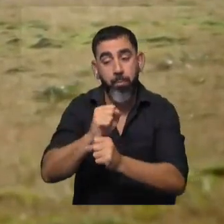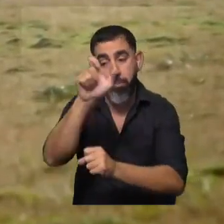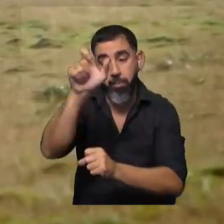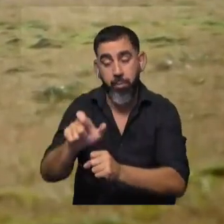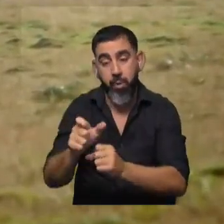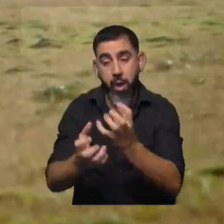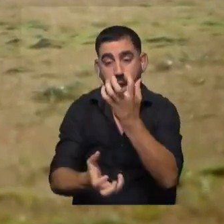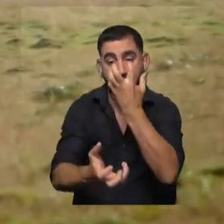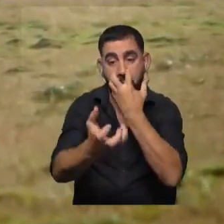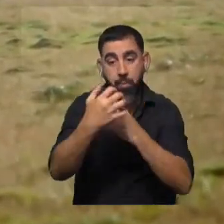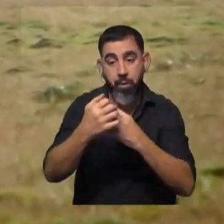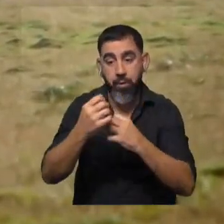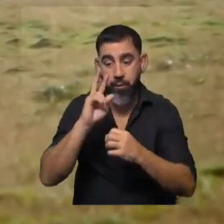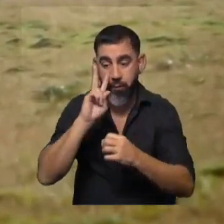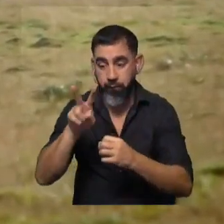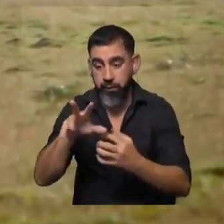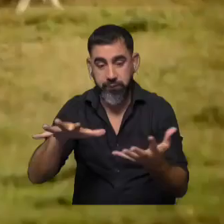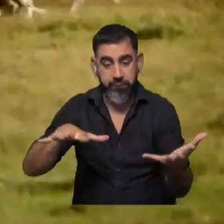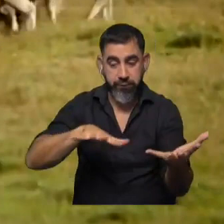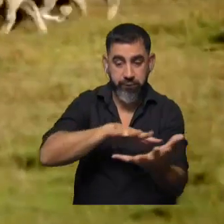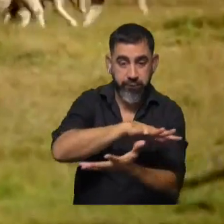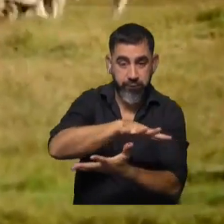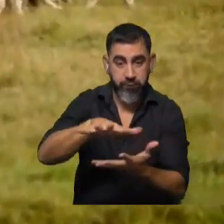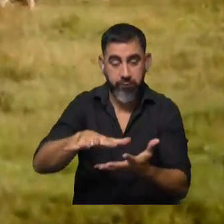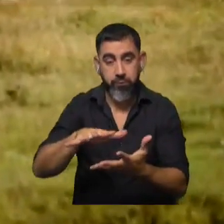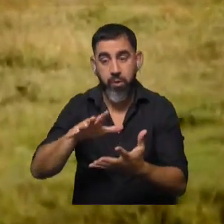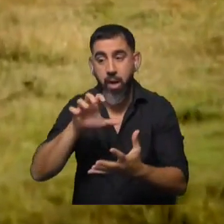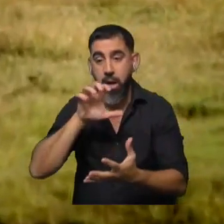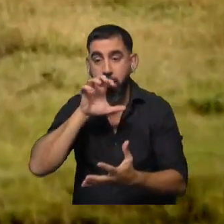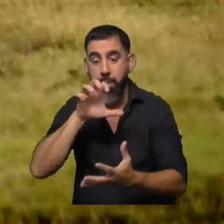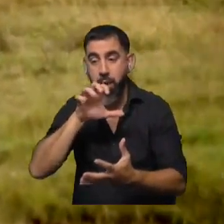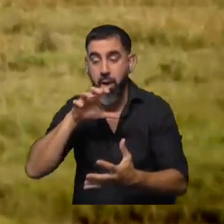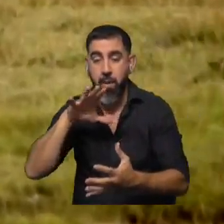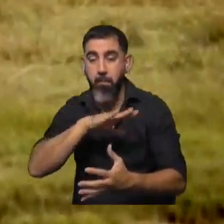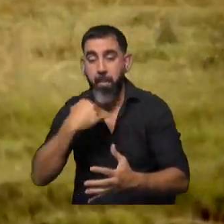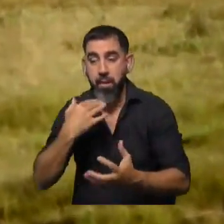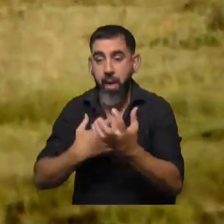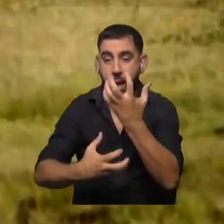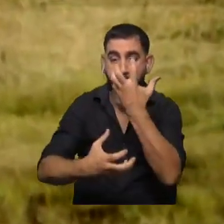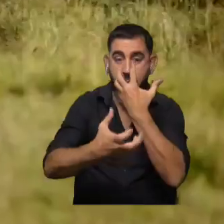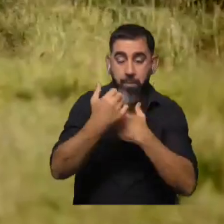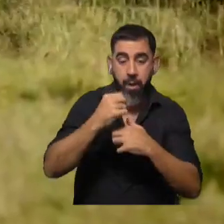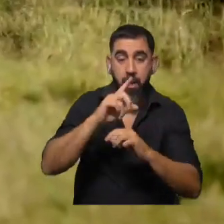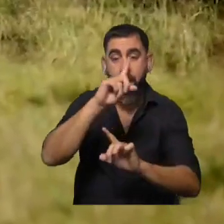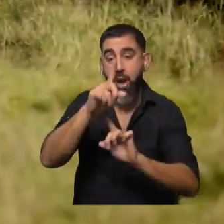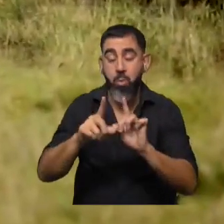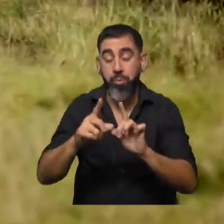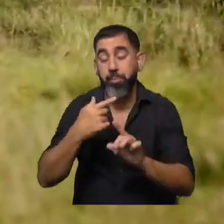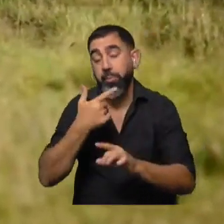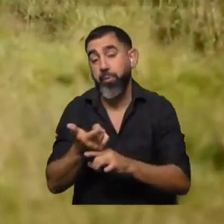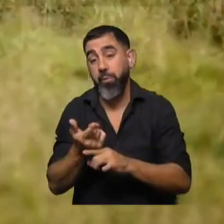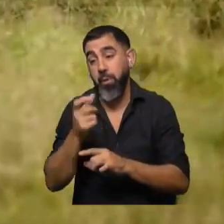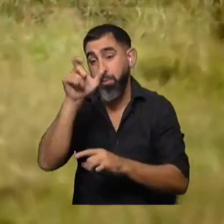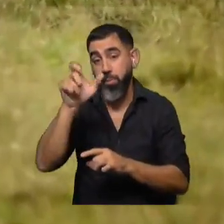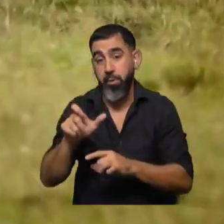animales y que se encuentra con esas realidades en el cual un predador ataca a sus animales Algunos animales directamente cuando la